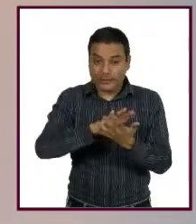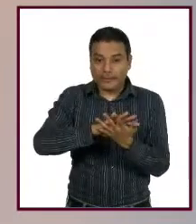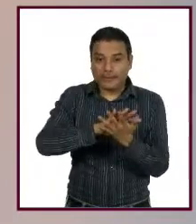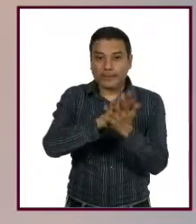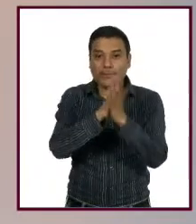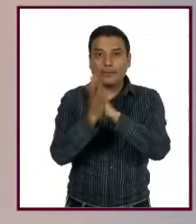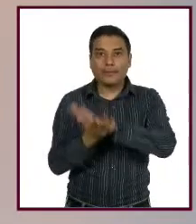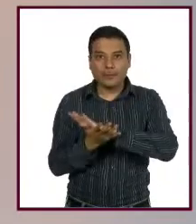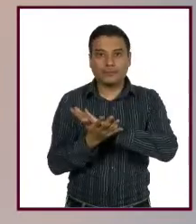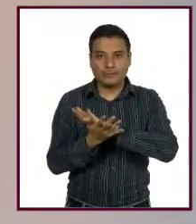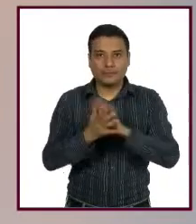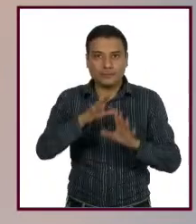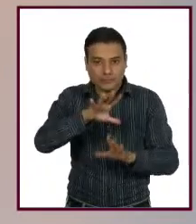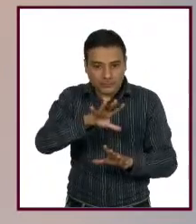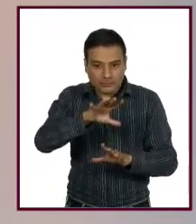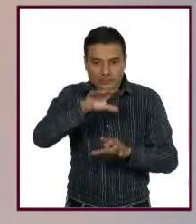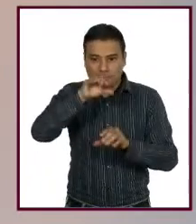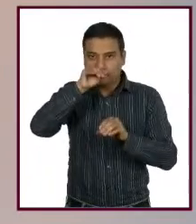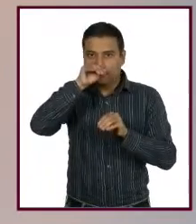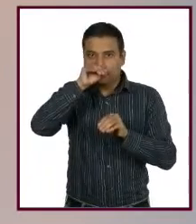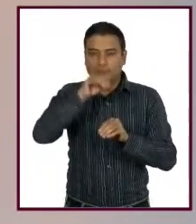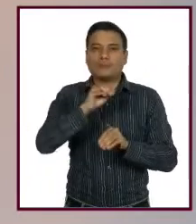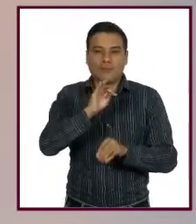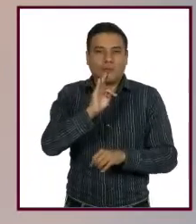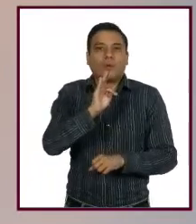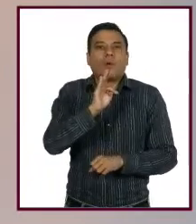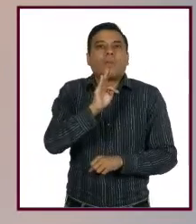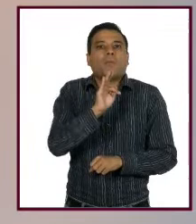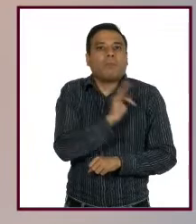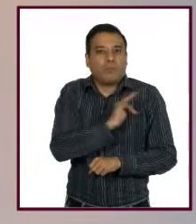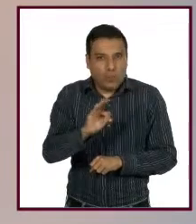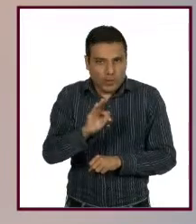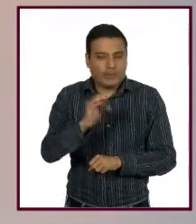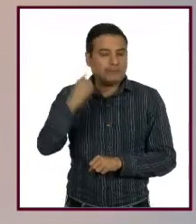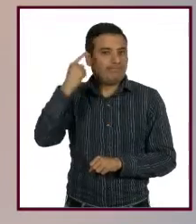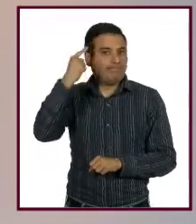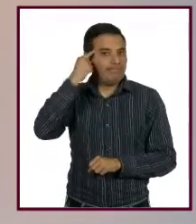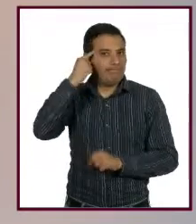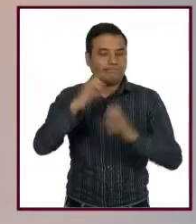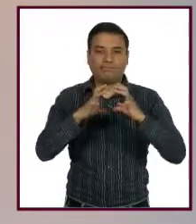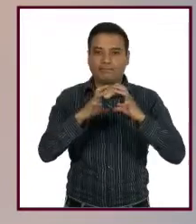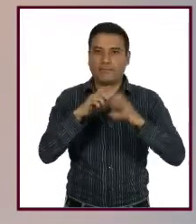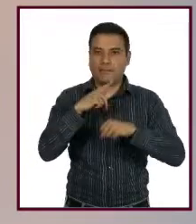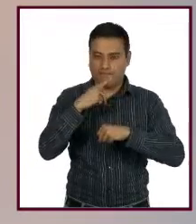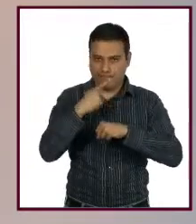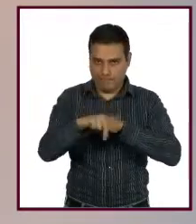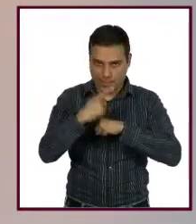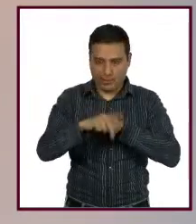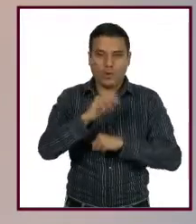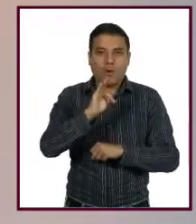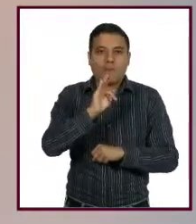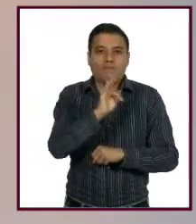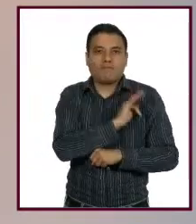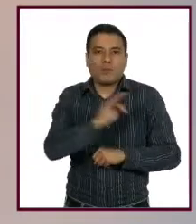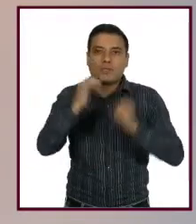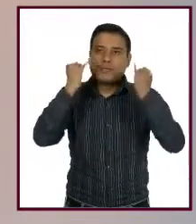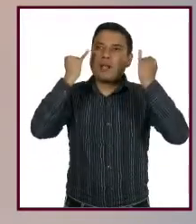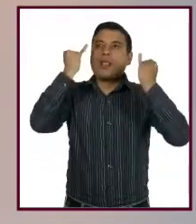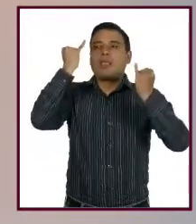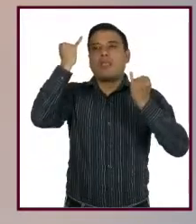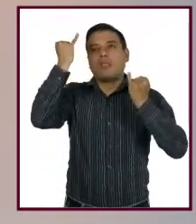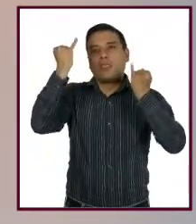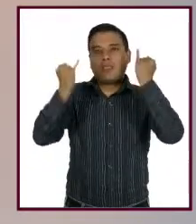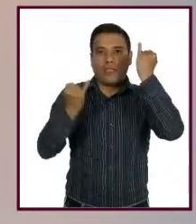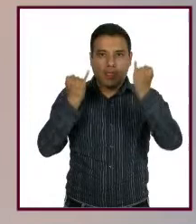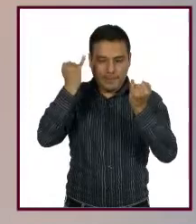proclividad de ser usado para un efecto en sistema nervioso central, es decir, que tengamos un efecto psicotrópico. Ya en